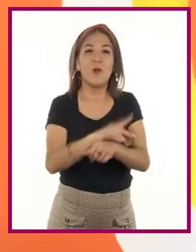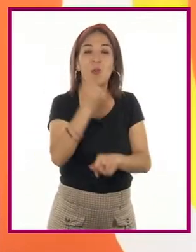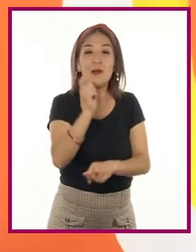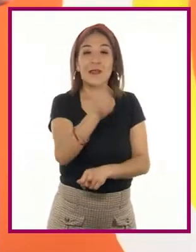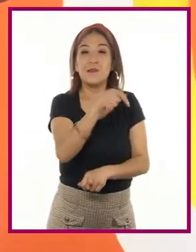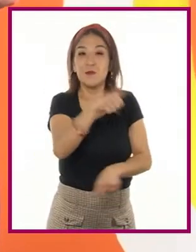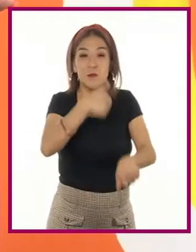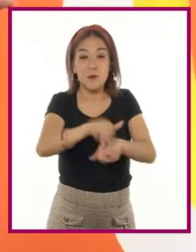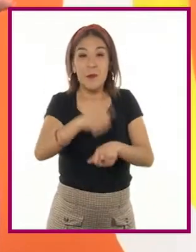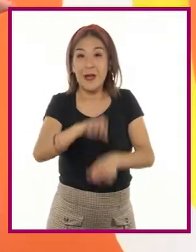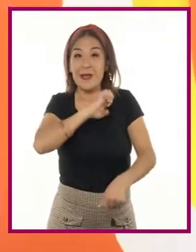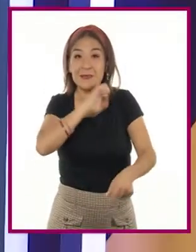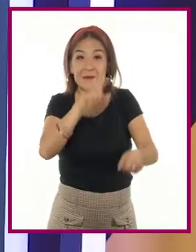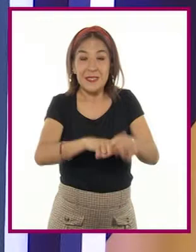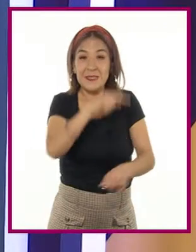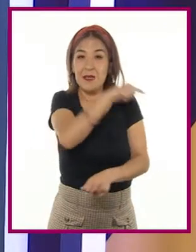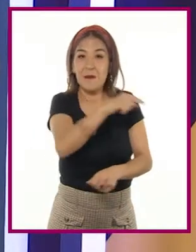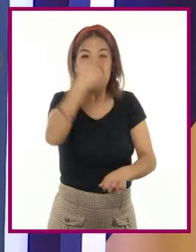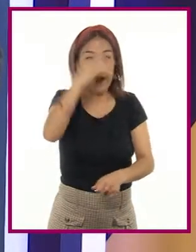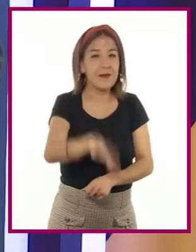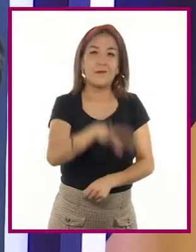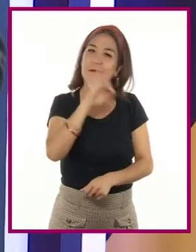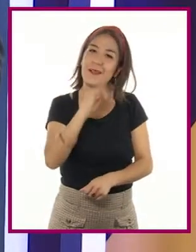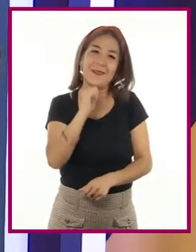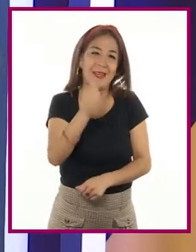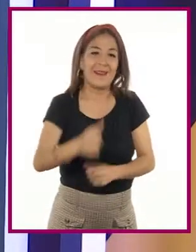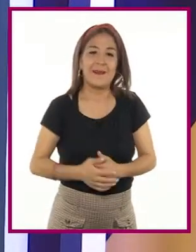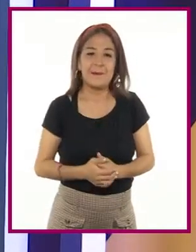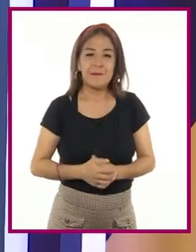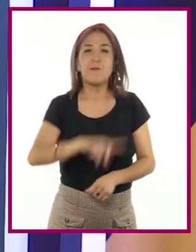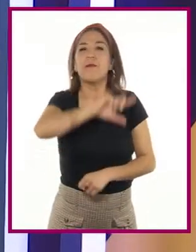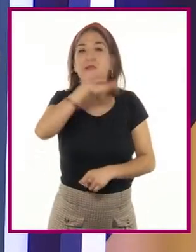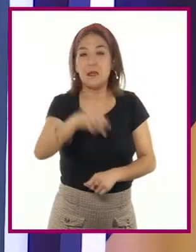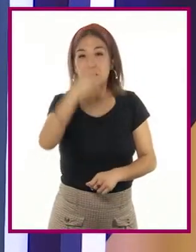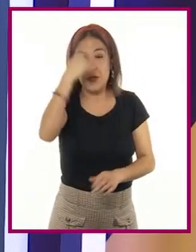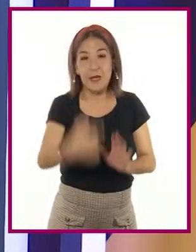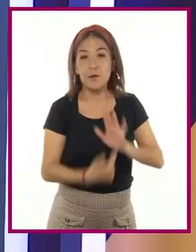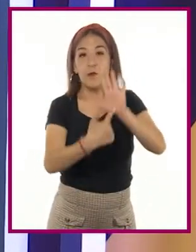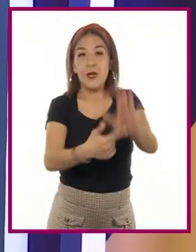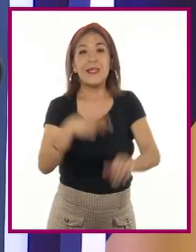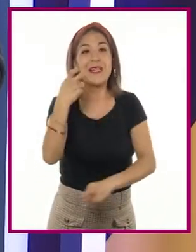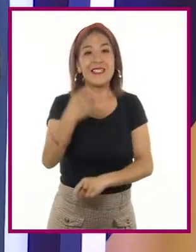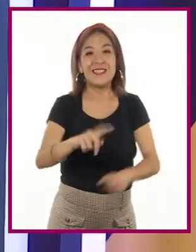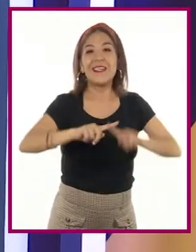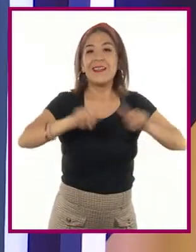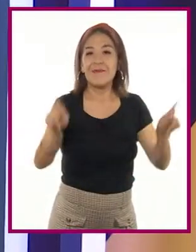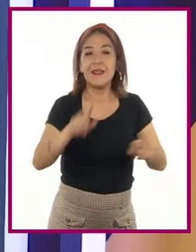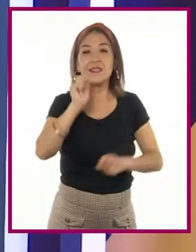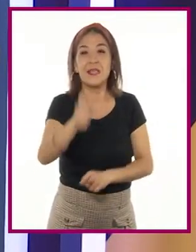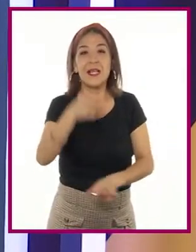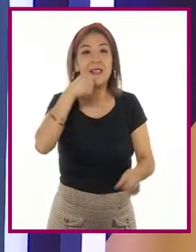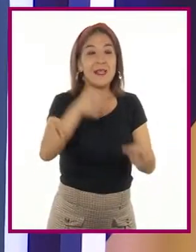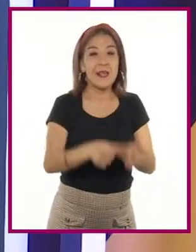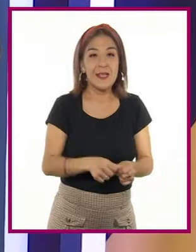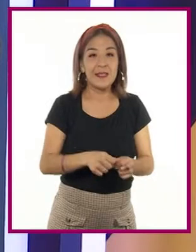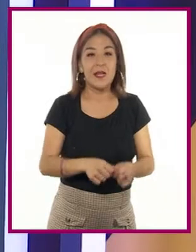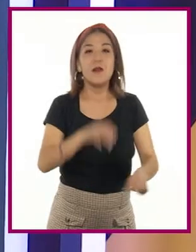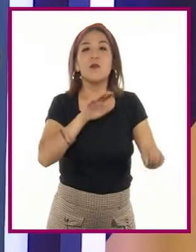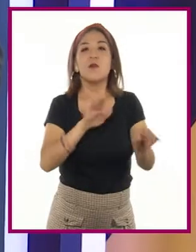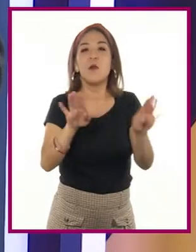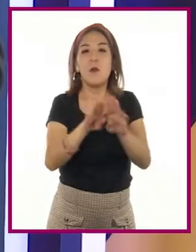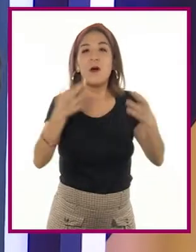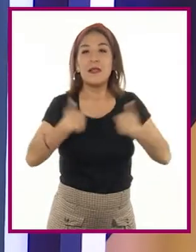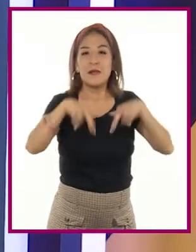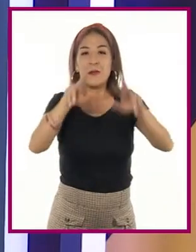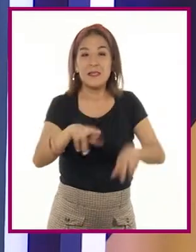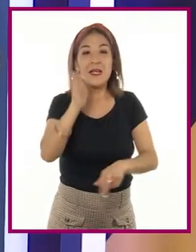un número específico por encontrar para mostrar la diferencia entre una literal que representa a un